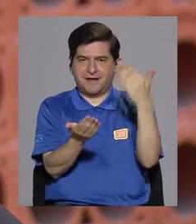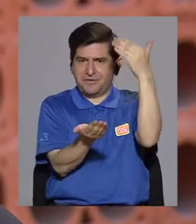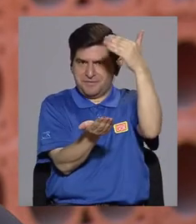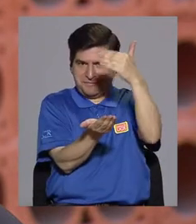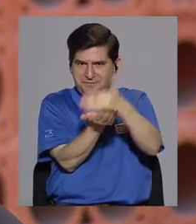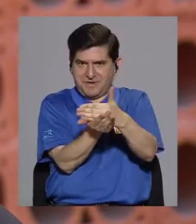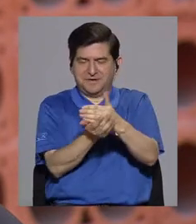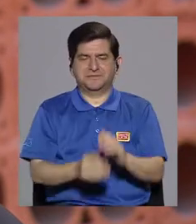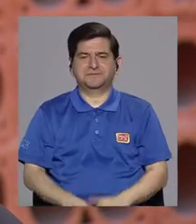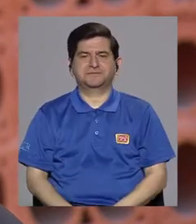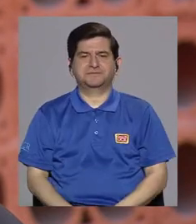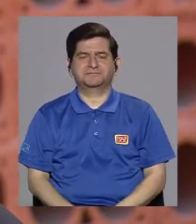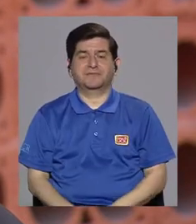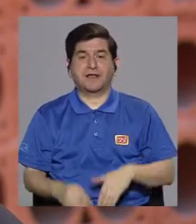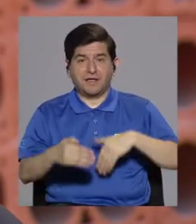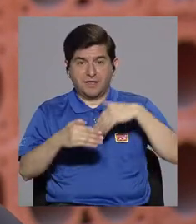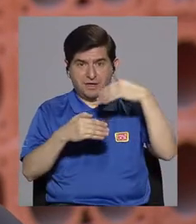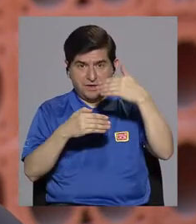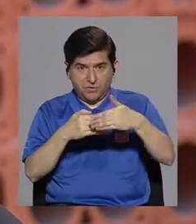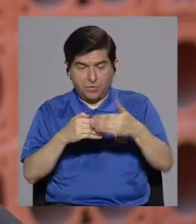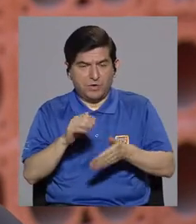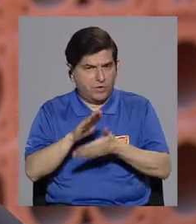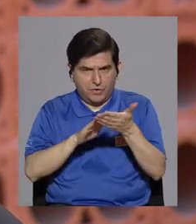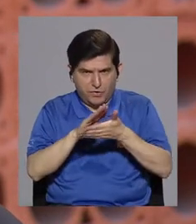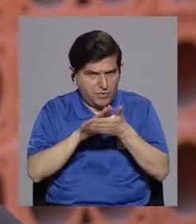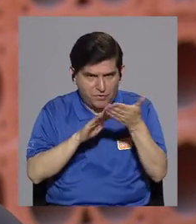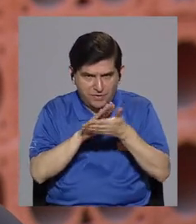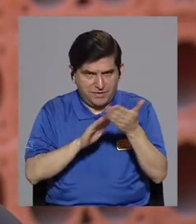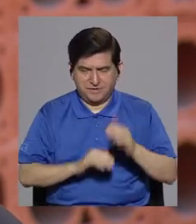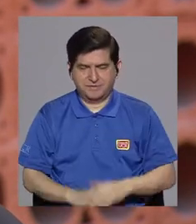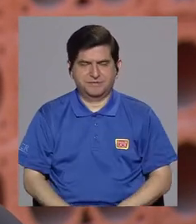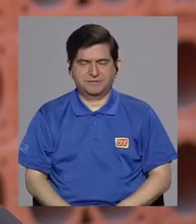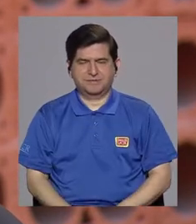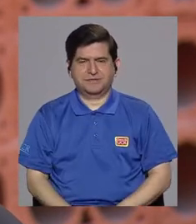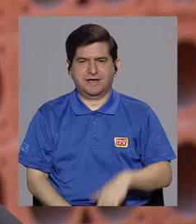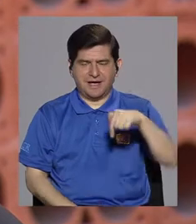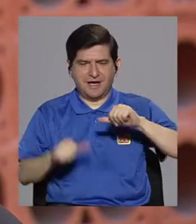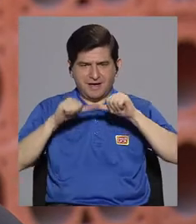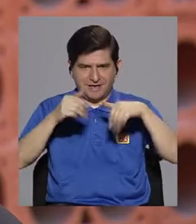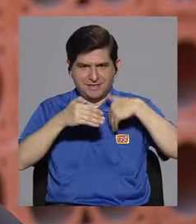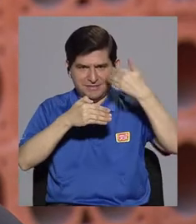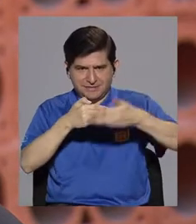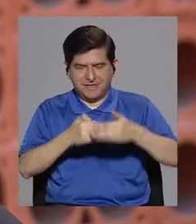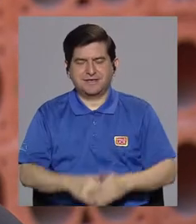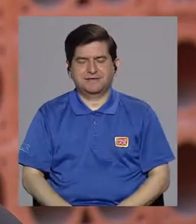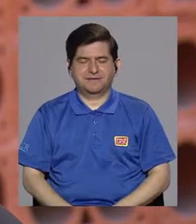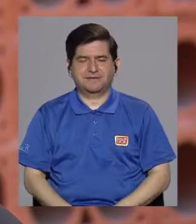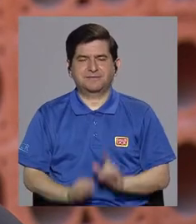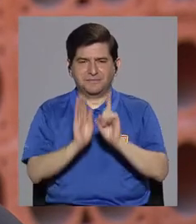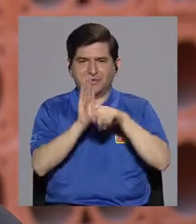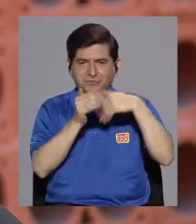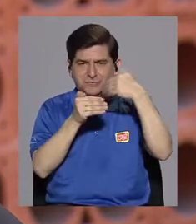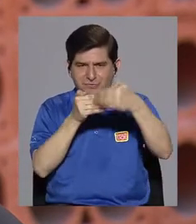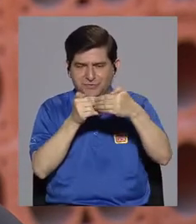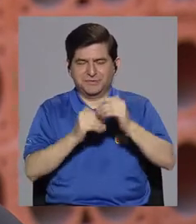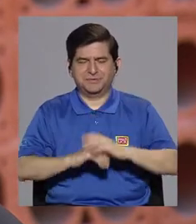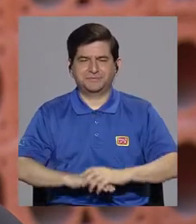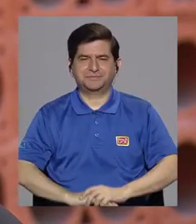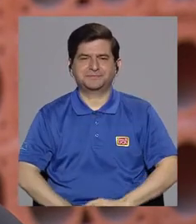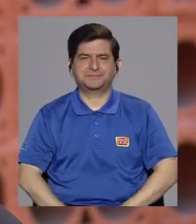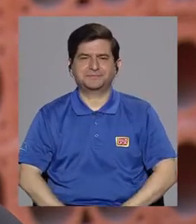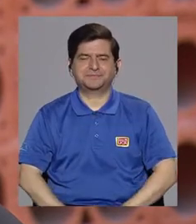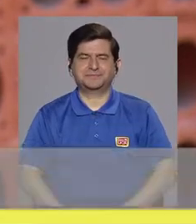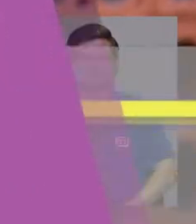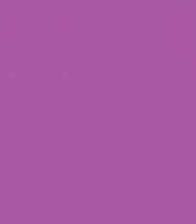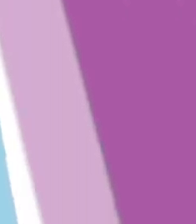hacer una pausa. Vamos entonces a ir a un corte. No se aleje de su televisor y estamos con ustedes en